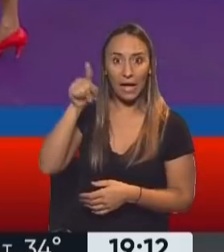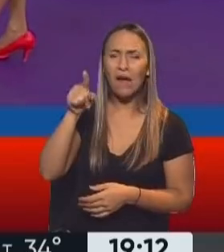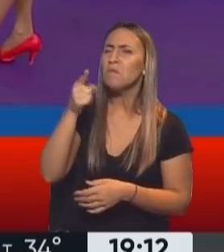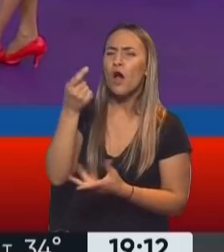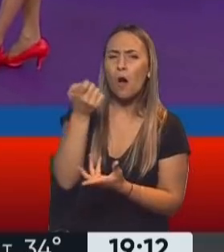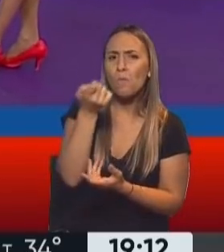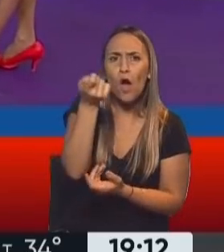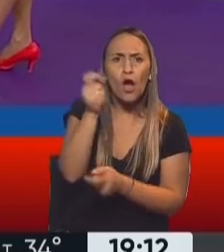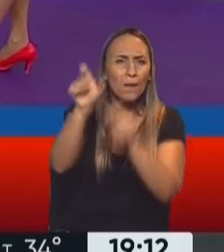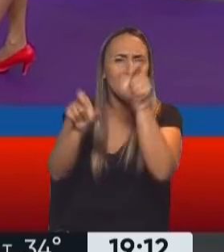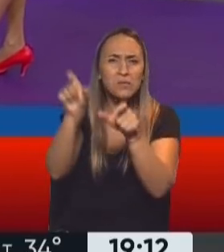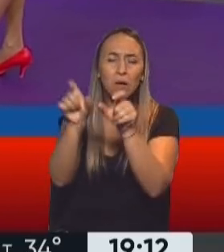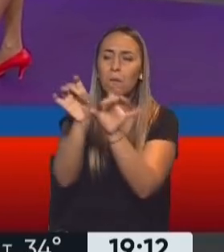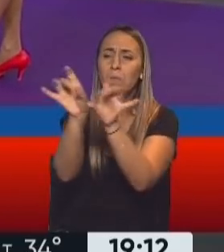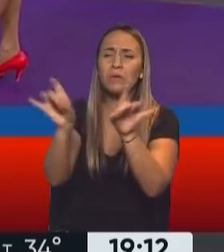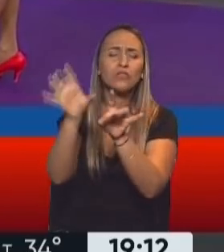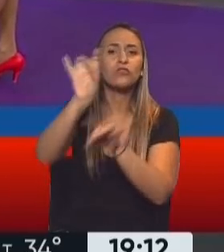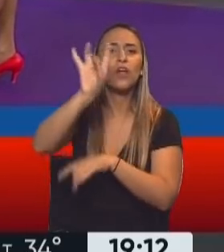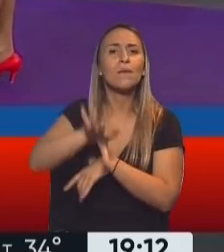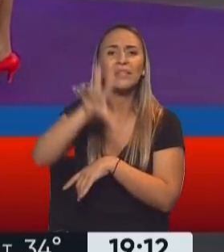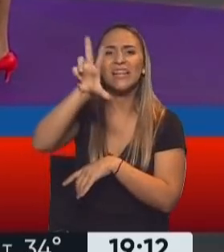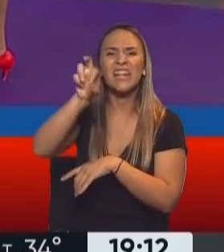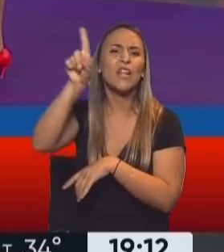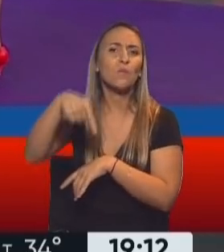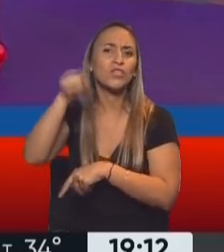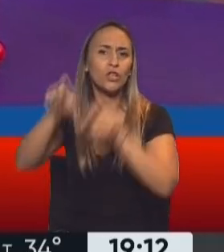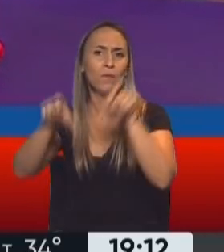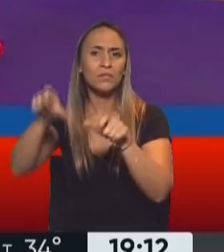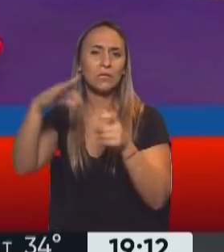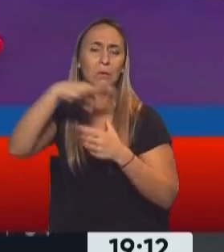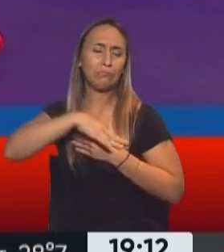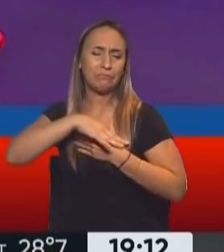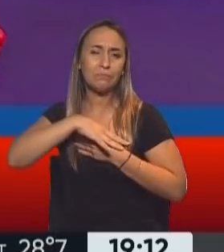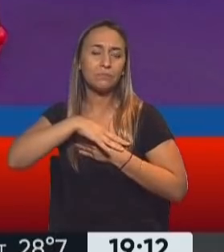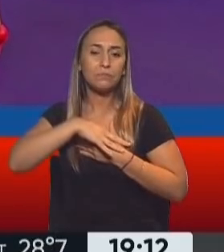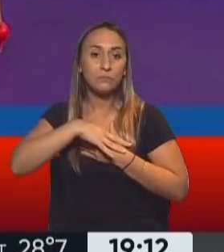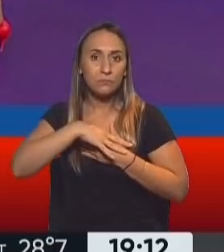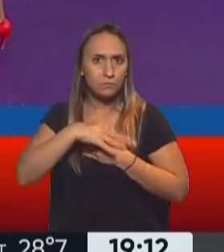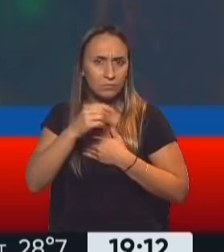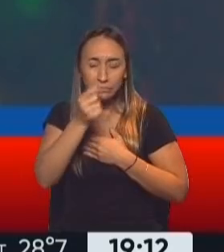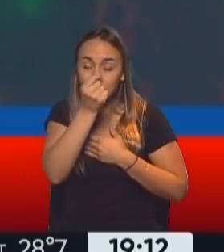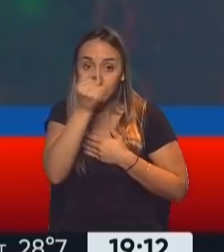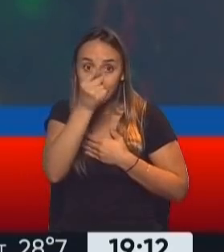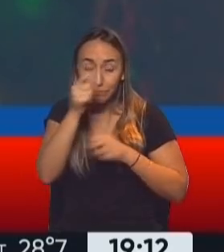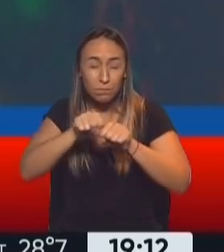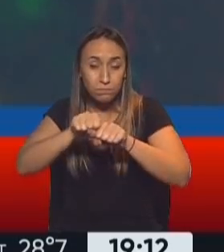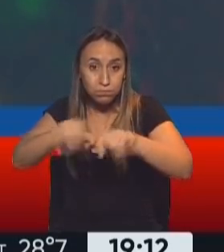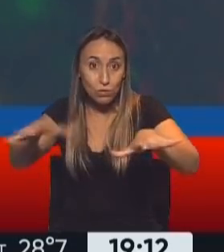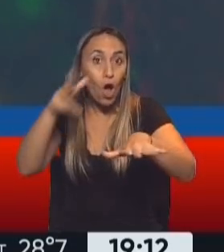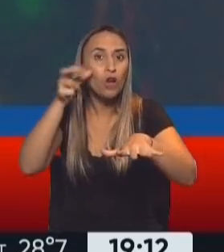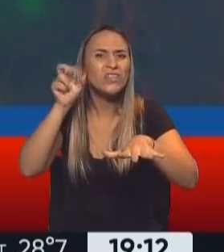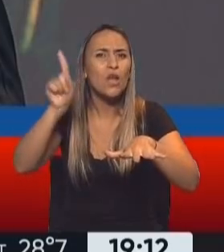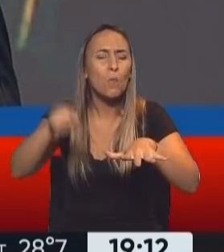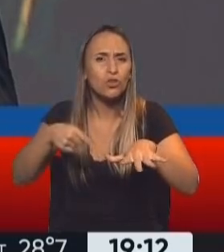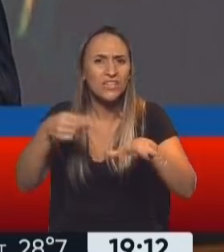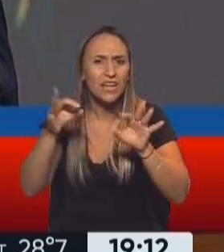bajo de casos, que era el 30% de los infectados, ¿sí? Y en poco tiempo llegó al 80% de los